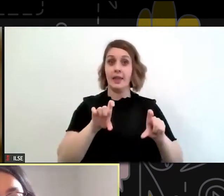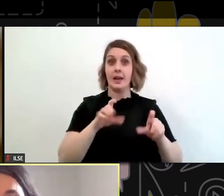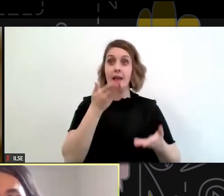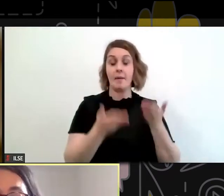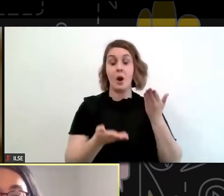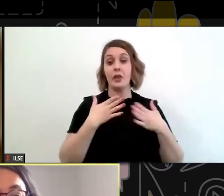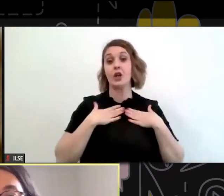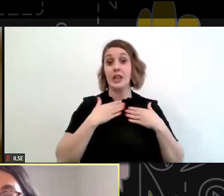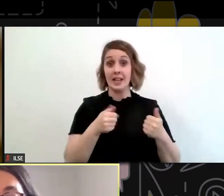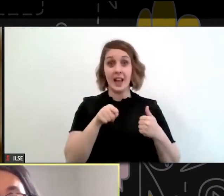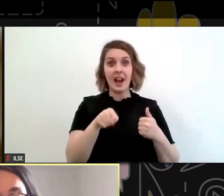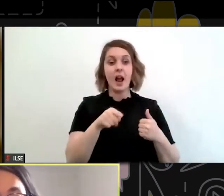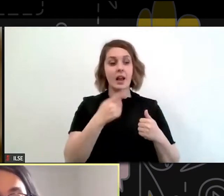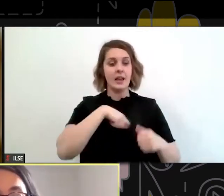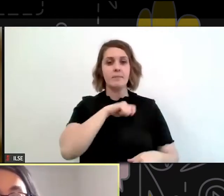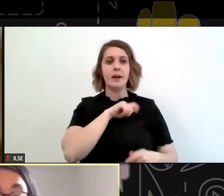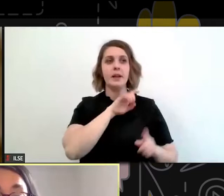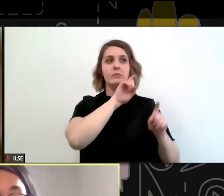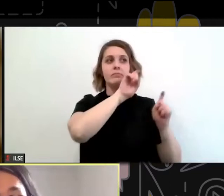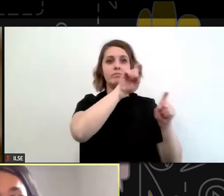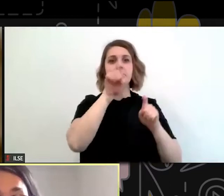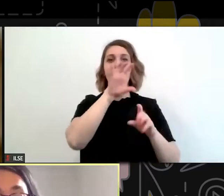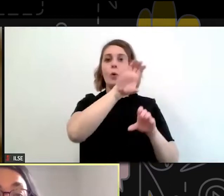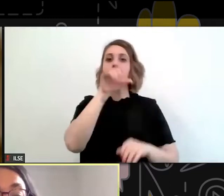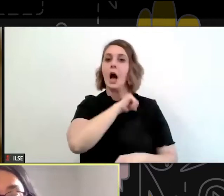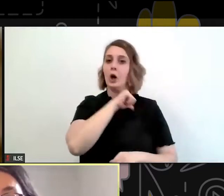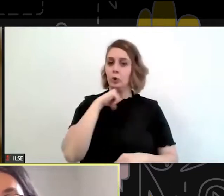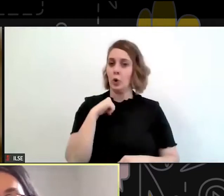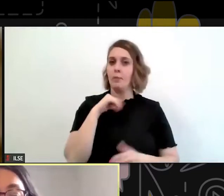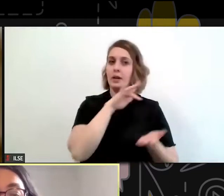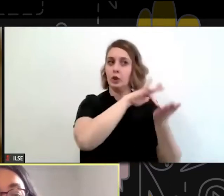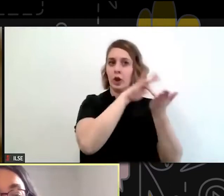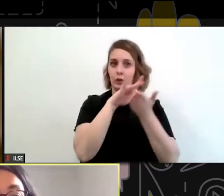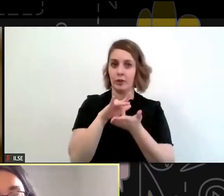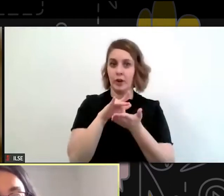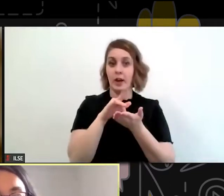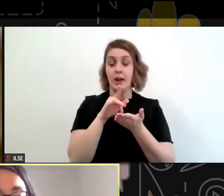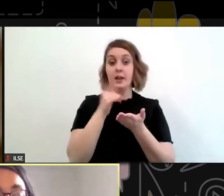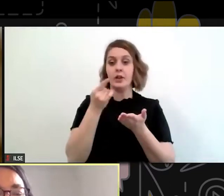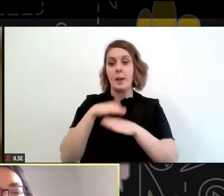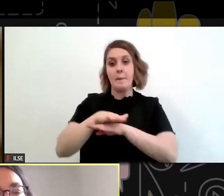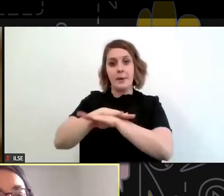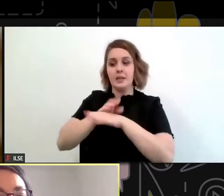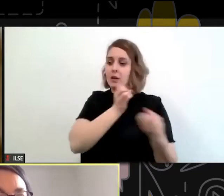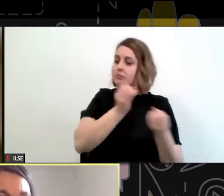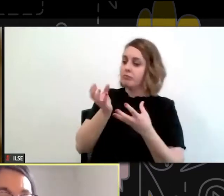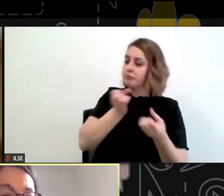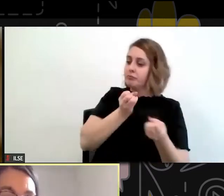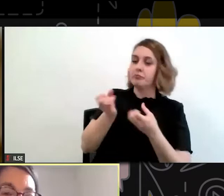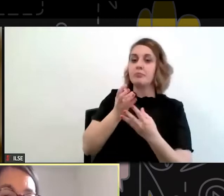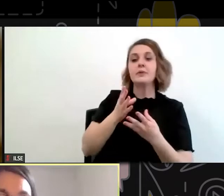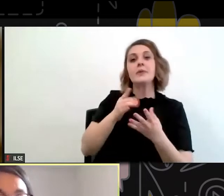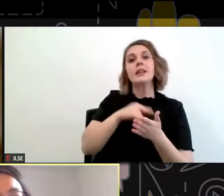en España están situadas en varias comunidades autónomas y lo que hacen es informar al Ministerio sobre algunas de las